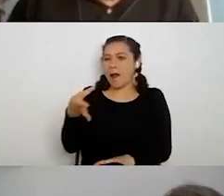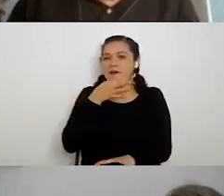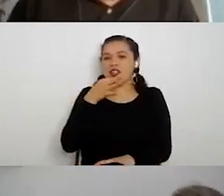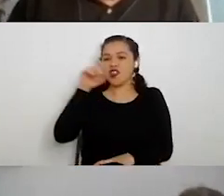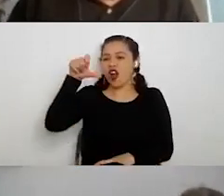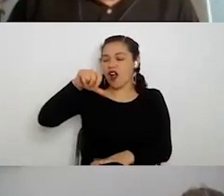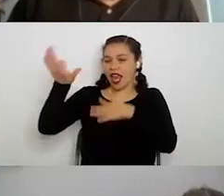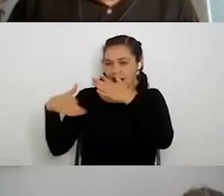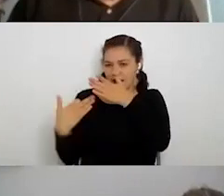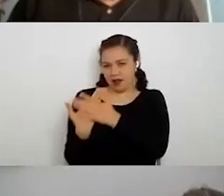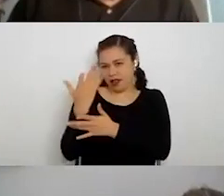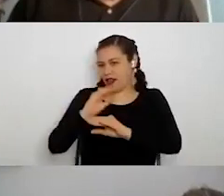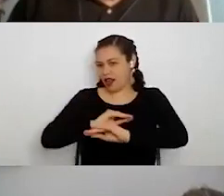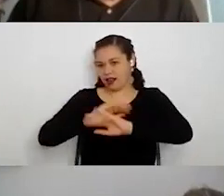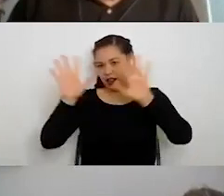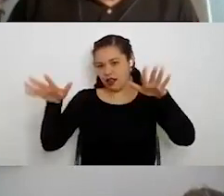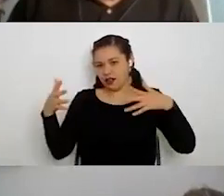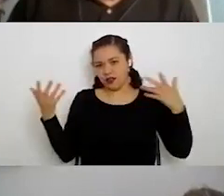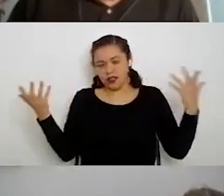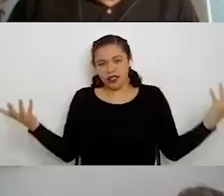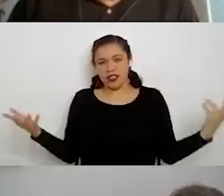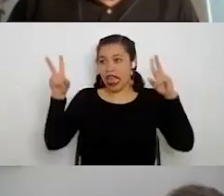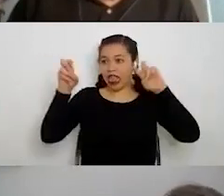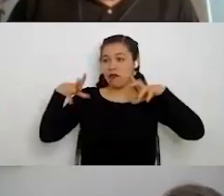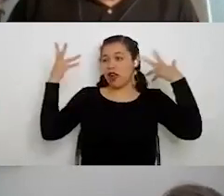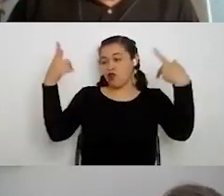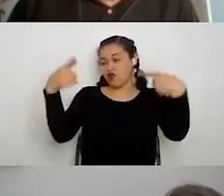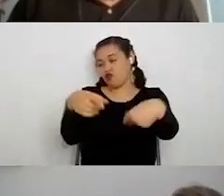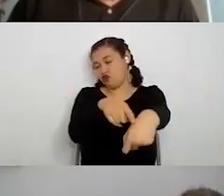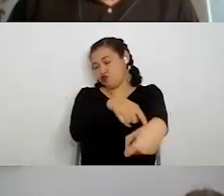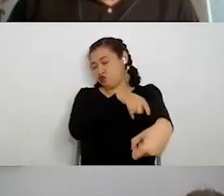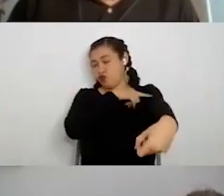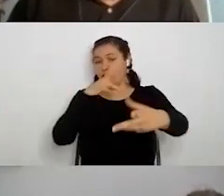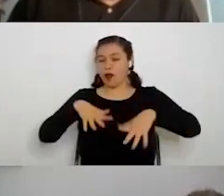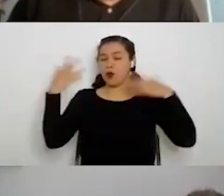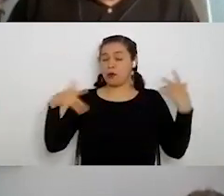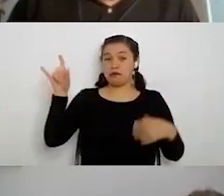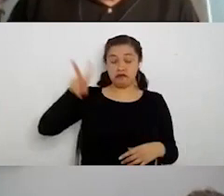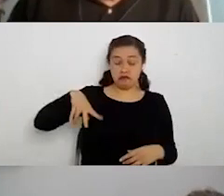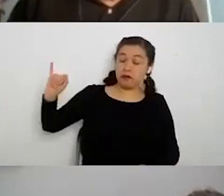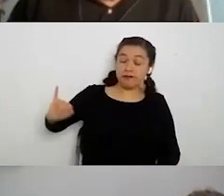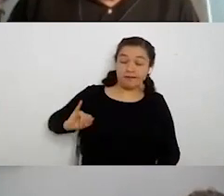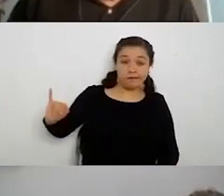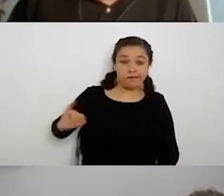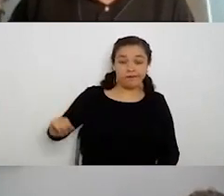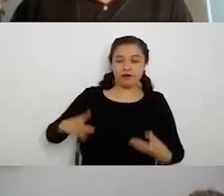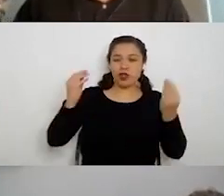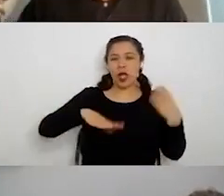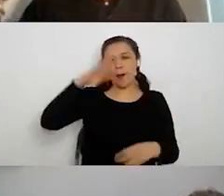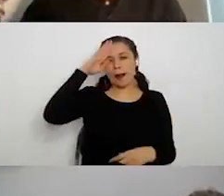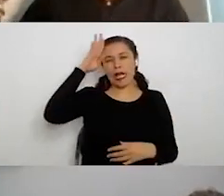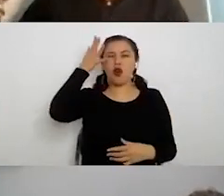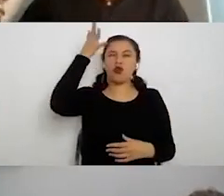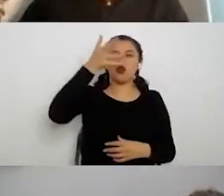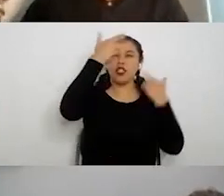mañana. Obviamente, bueno, pues es un tema muy extenso y muy rico y que sin duda nos deja mucho que pensar y que